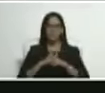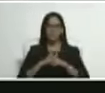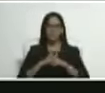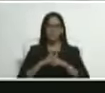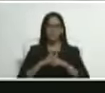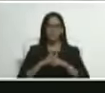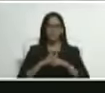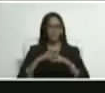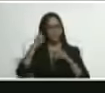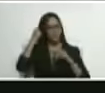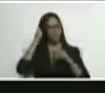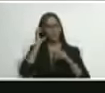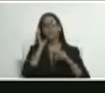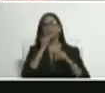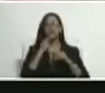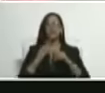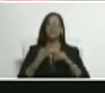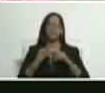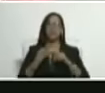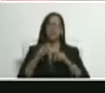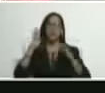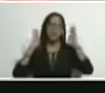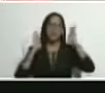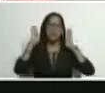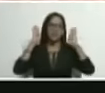¿acuerdan Capriles lo que decía como candidato?